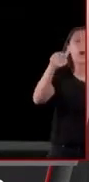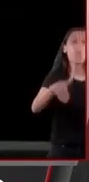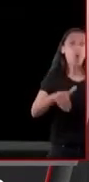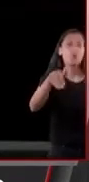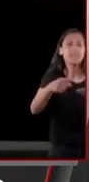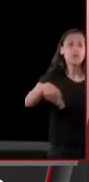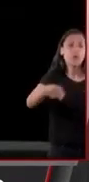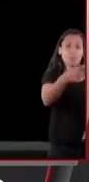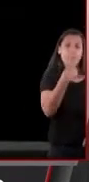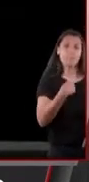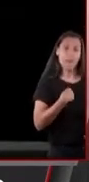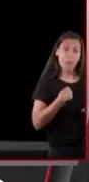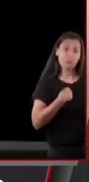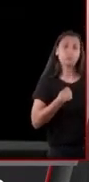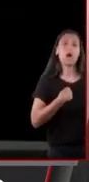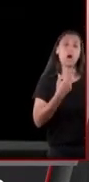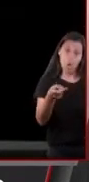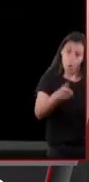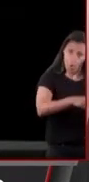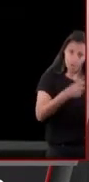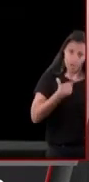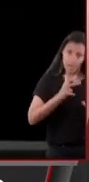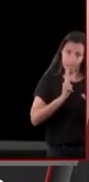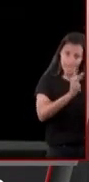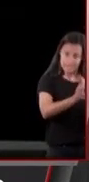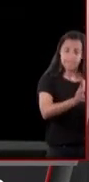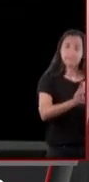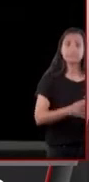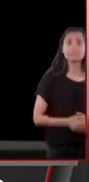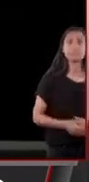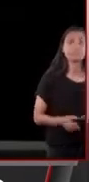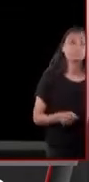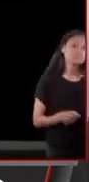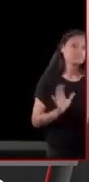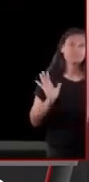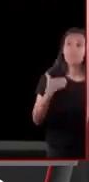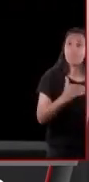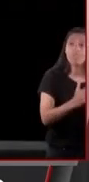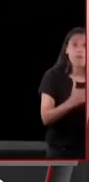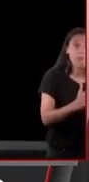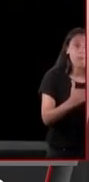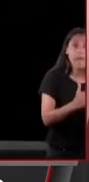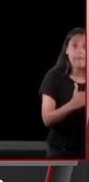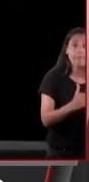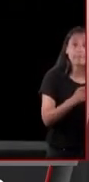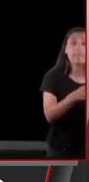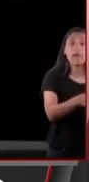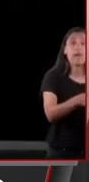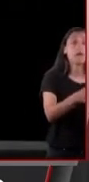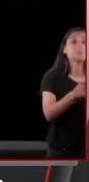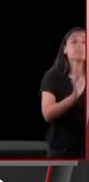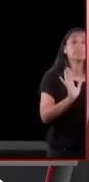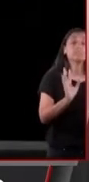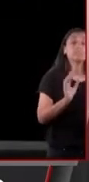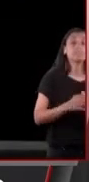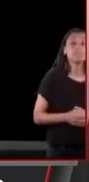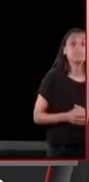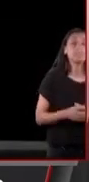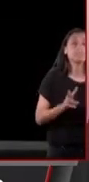obviamente van a estar respondiéndose en el plazo de 5 días. ¿Sabés, Sole, que el